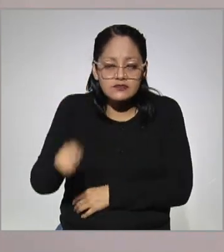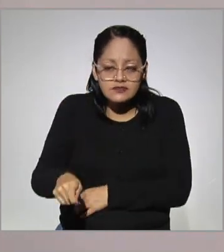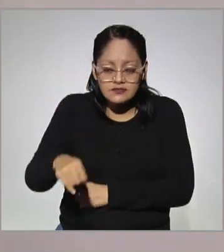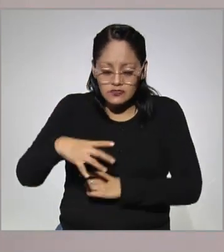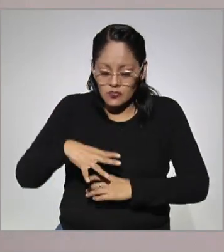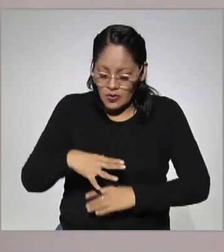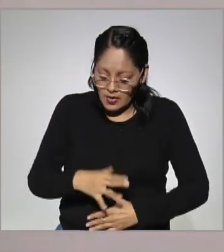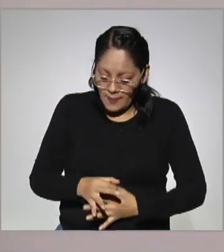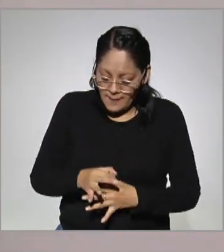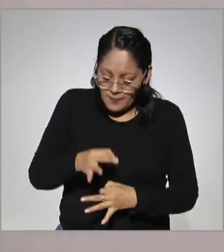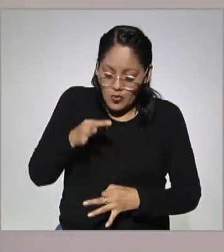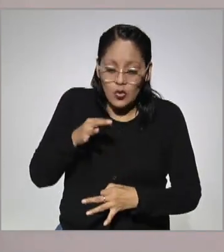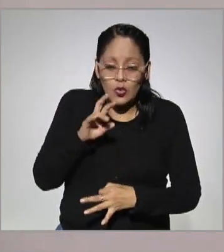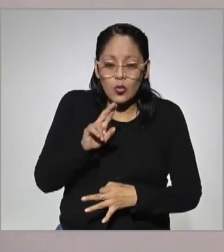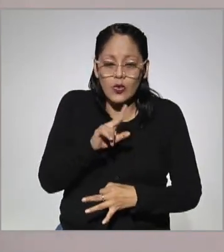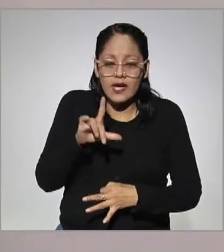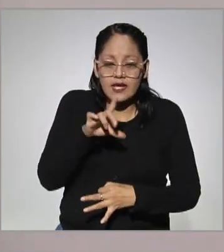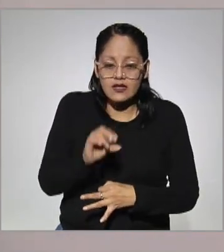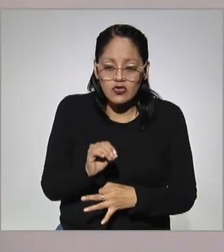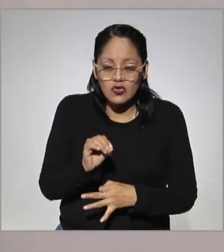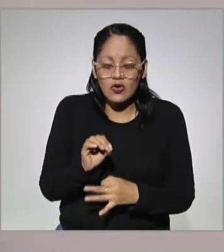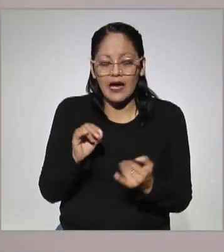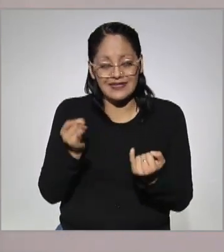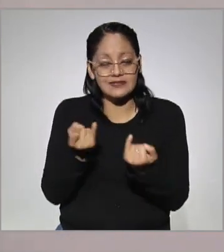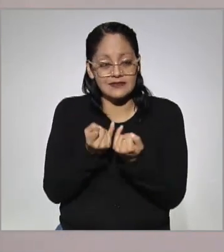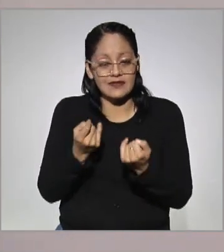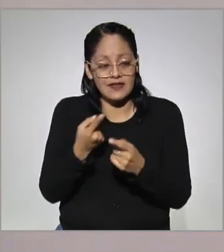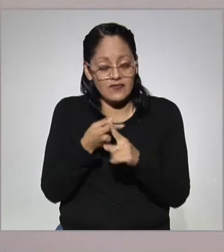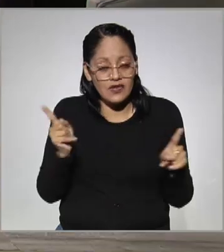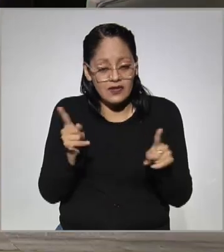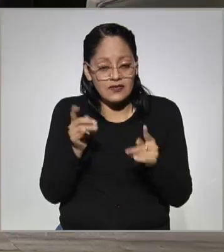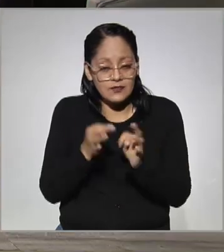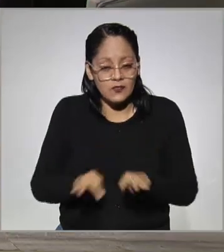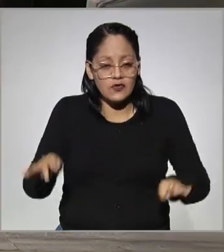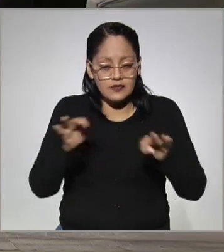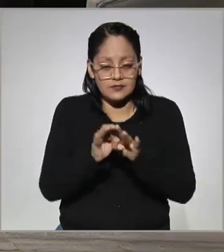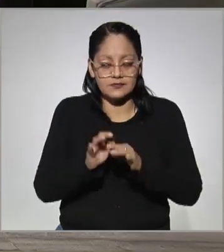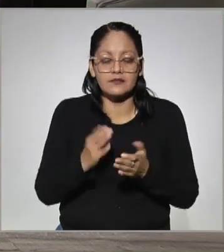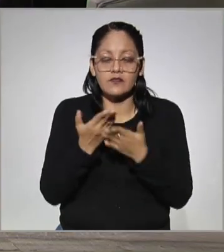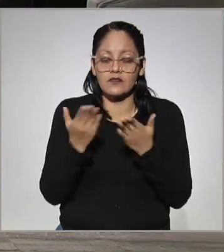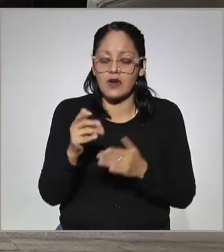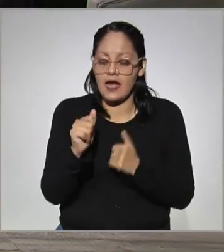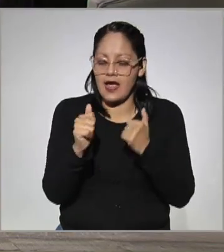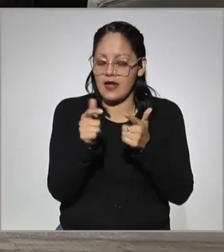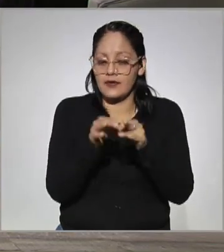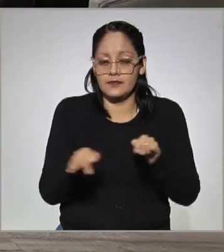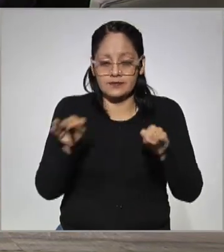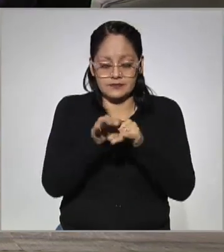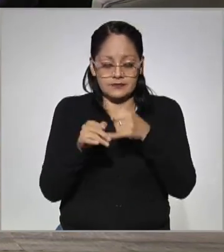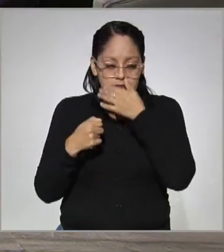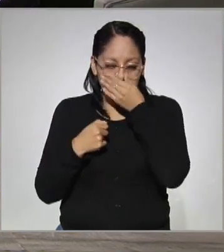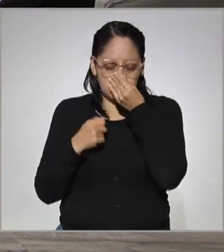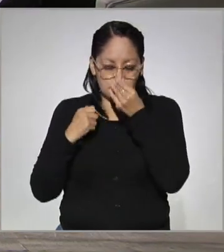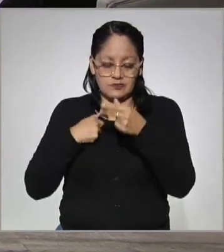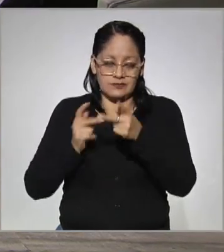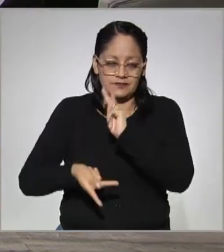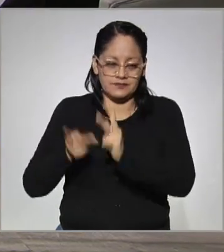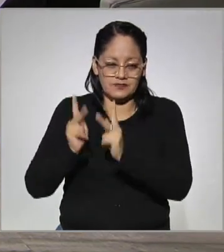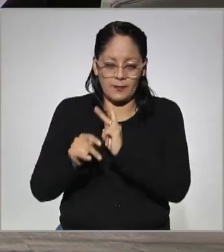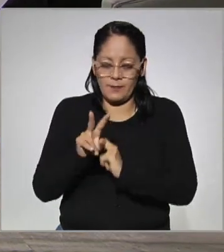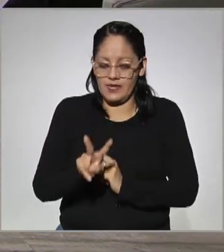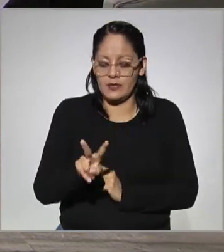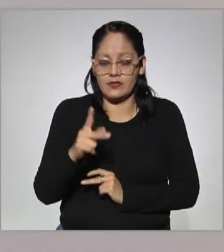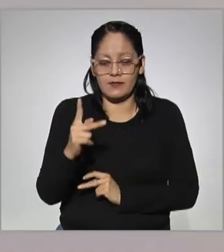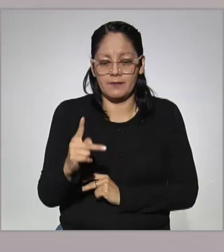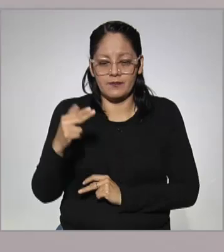quitó el cuello de la matriz, porque es pues, una vida de diferencias y es una cosa muy importante. Sí. Ahora, algo bien importante, Pepe. Estamos hablando de virus de papiloma, estamos hablando